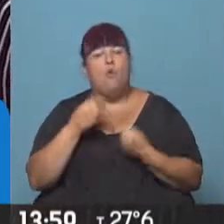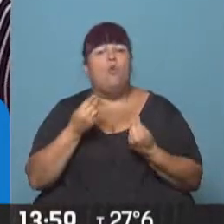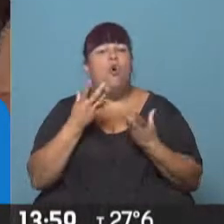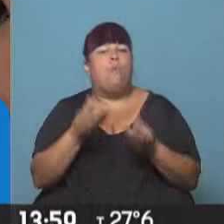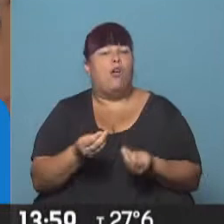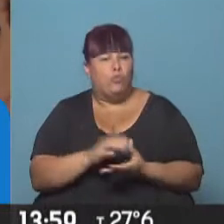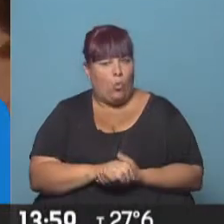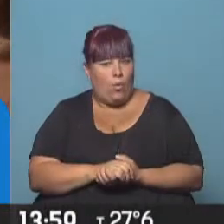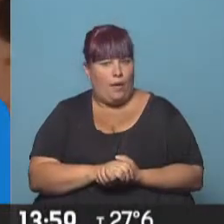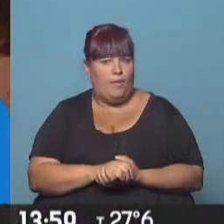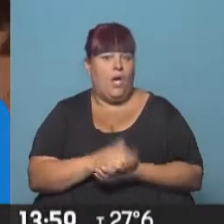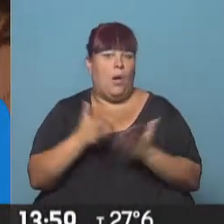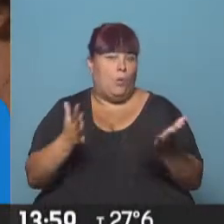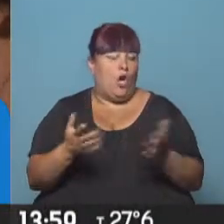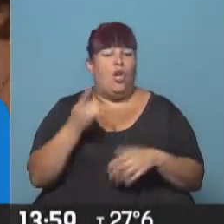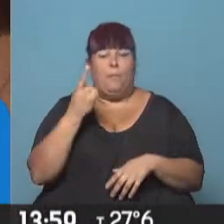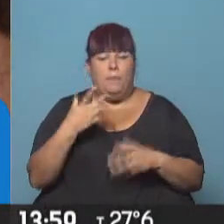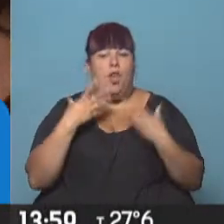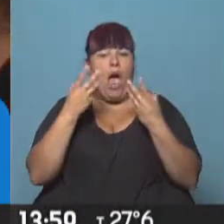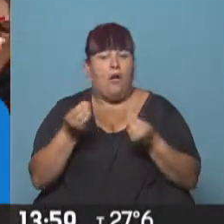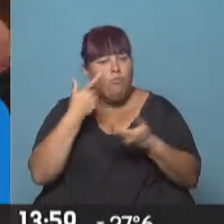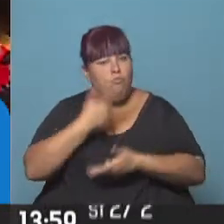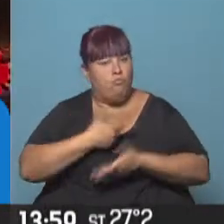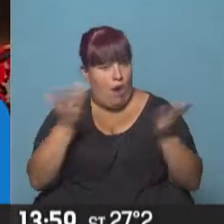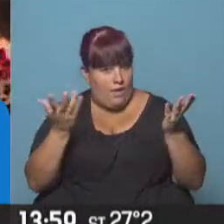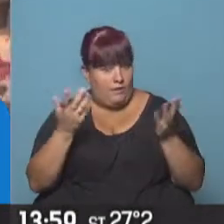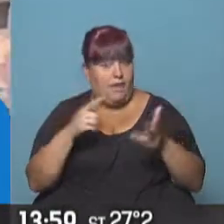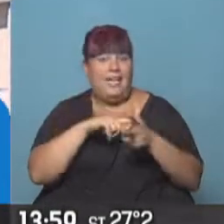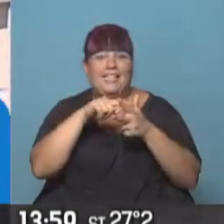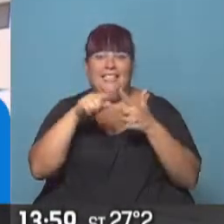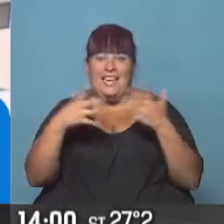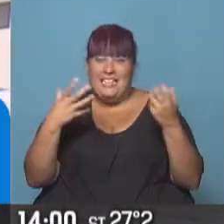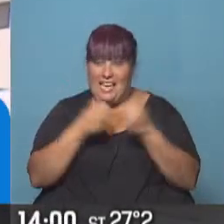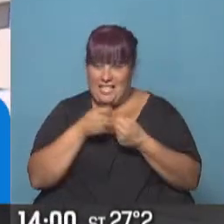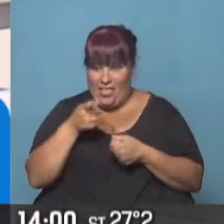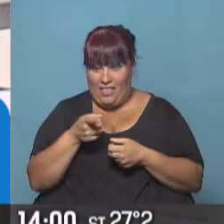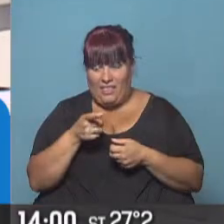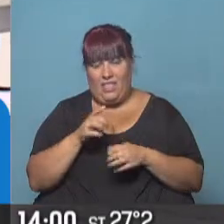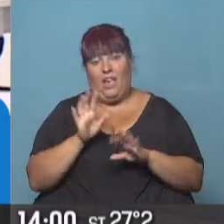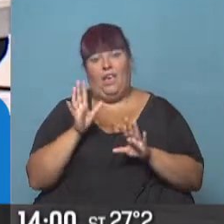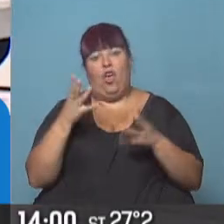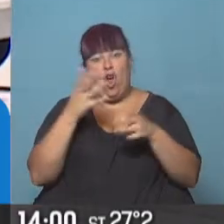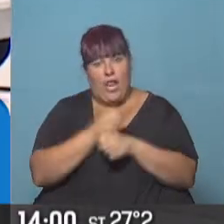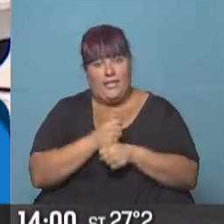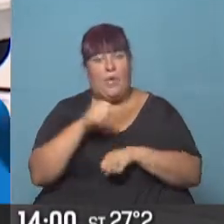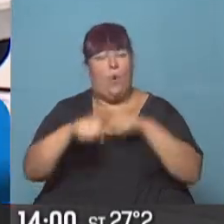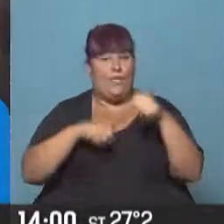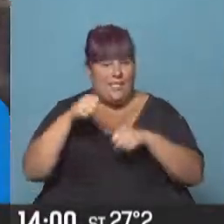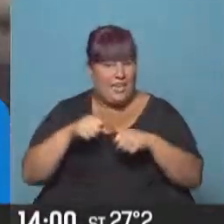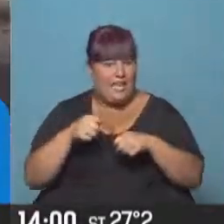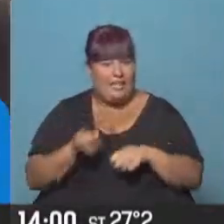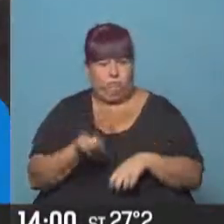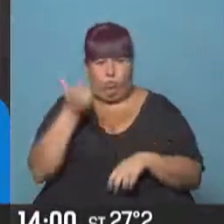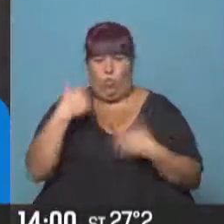los puede ayudar? Bueno, en primer lugar, ayudar a visibilizar 3 accidentes de estas características con colectivos, con bicicletas, en muy